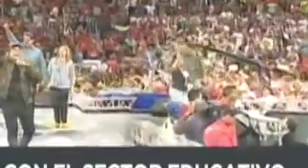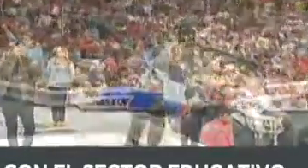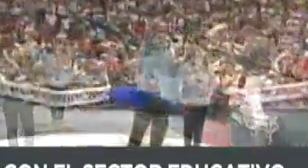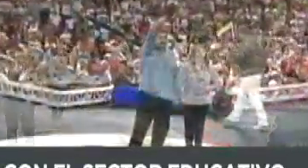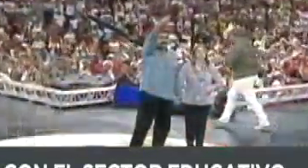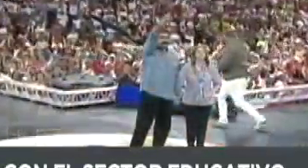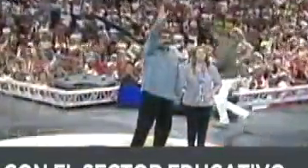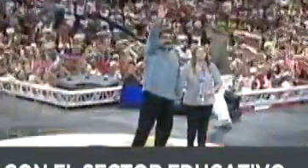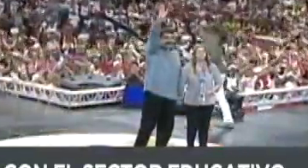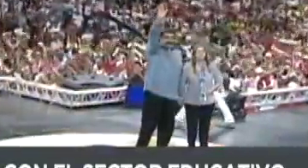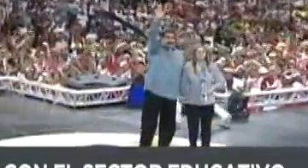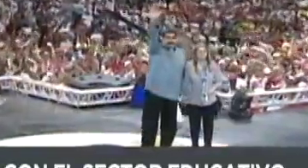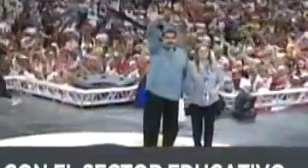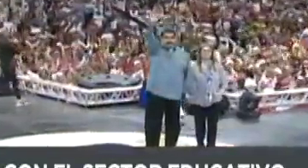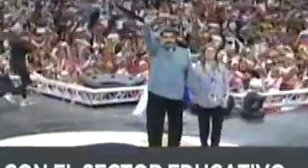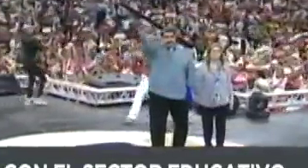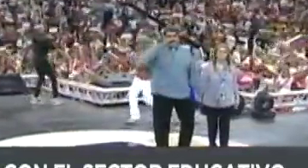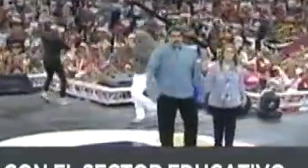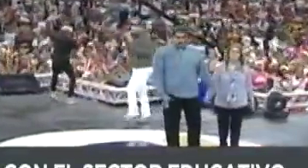revolucionario.